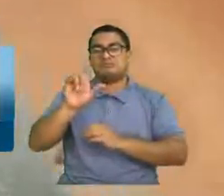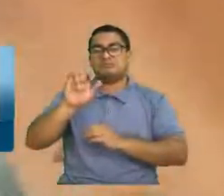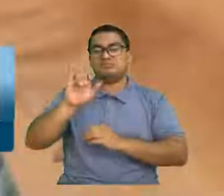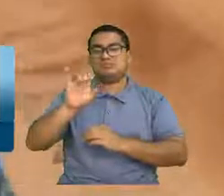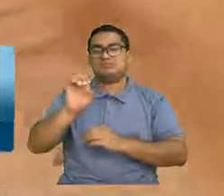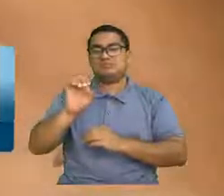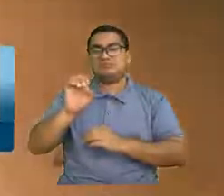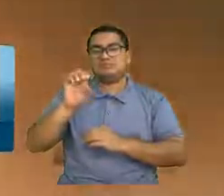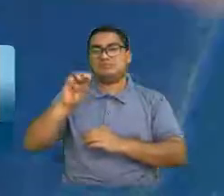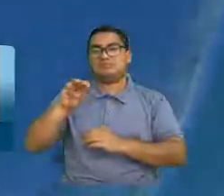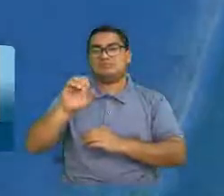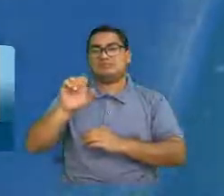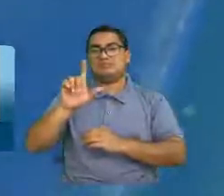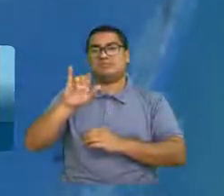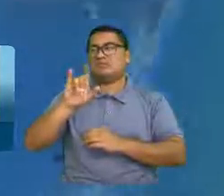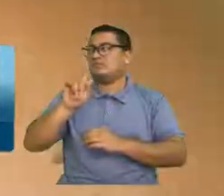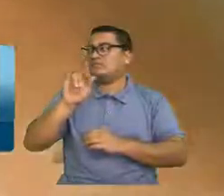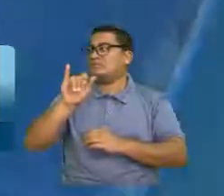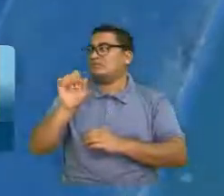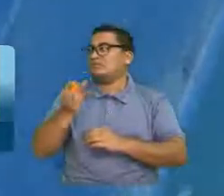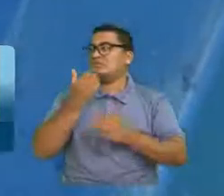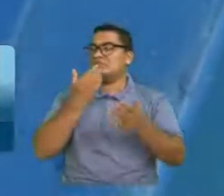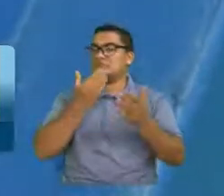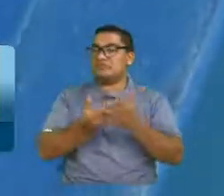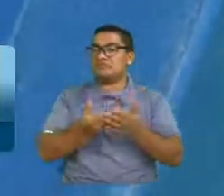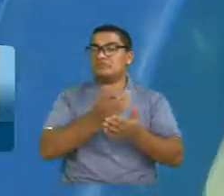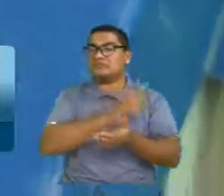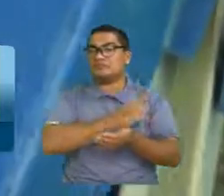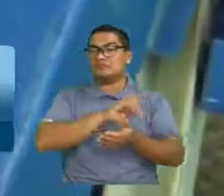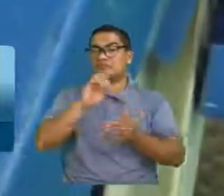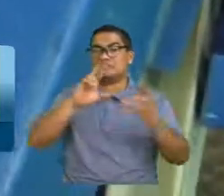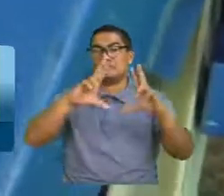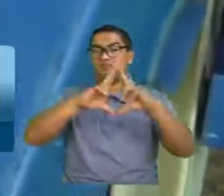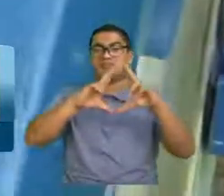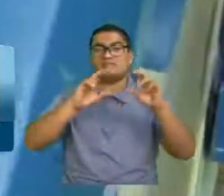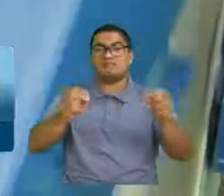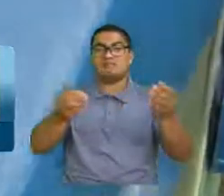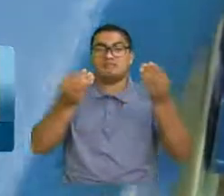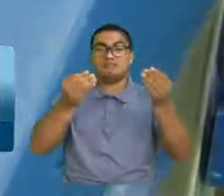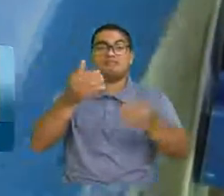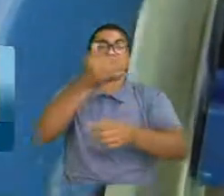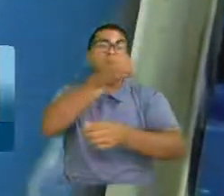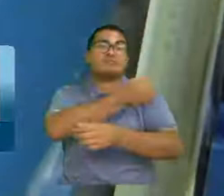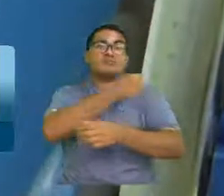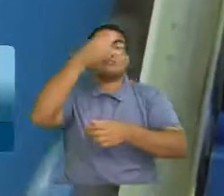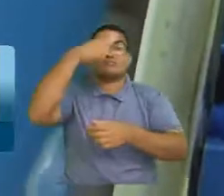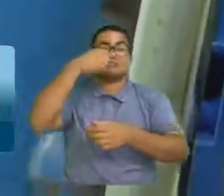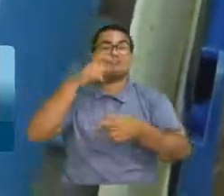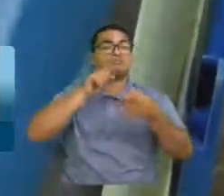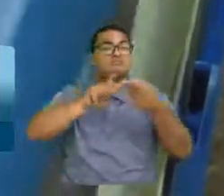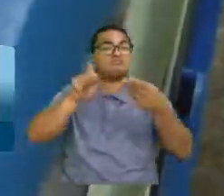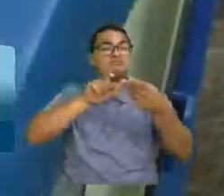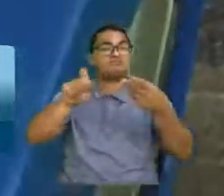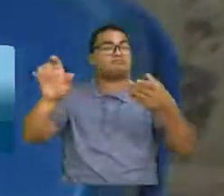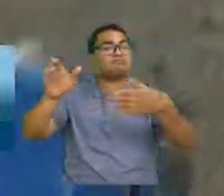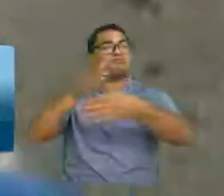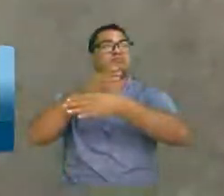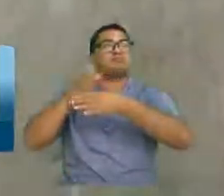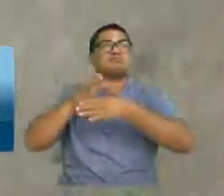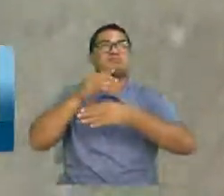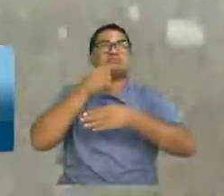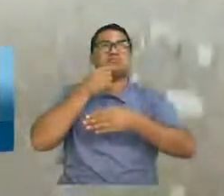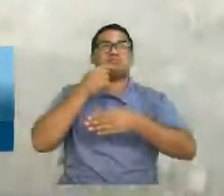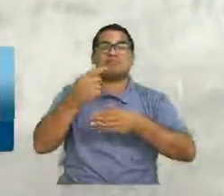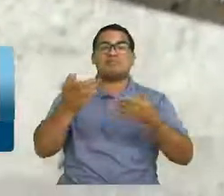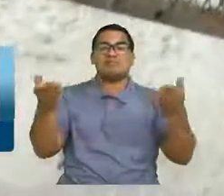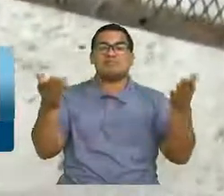Dios, en Nicaragua tenemos altas coberturas de vacunación mes a mes, no solo que cada 2 meses, no, sí, cada 3